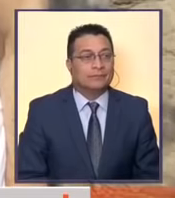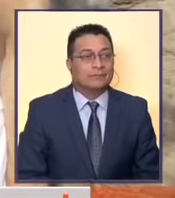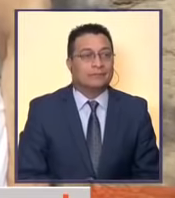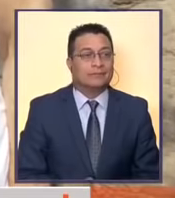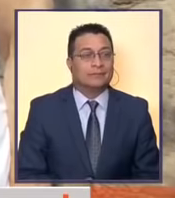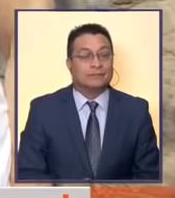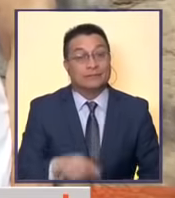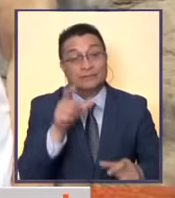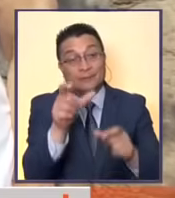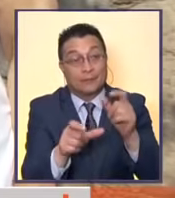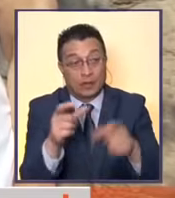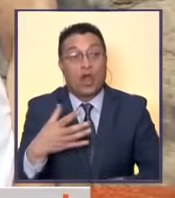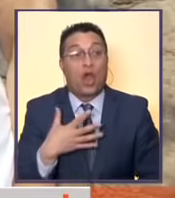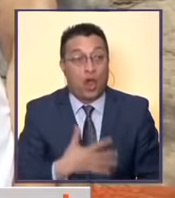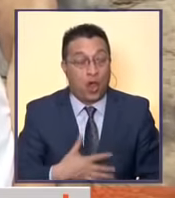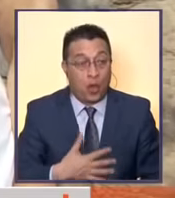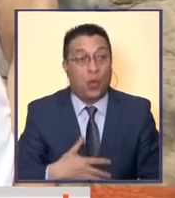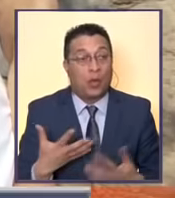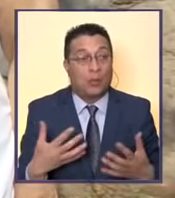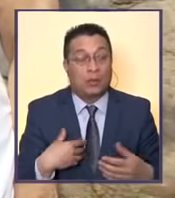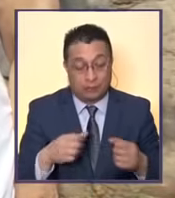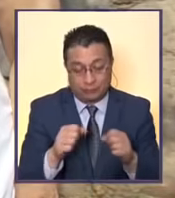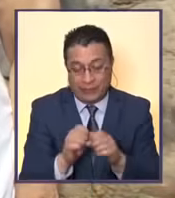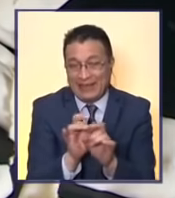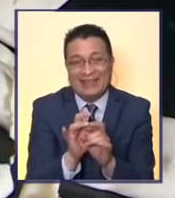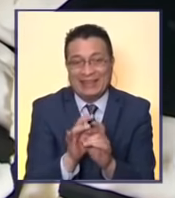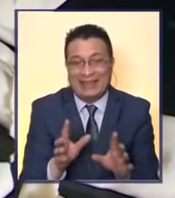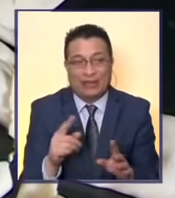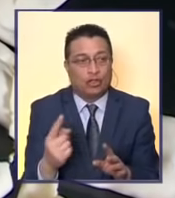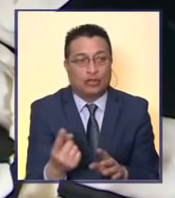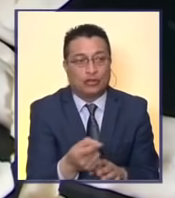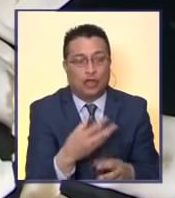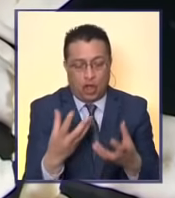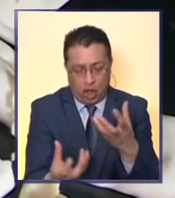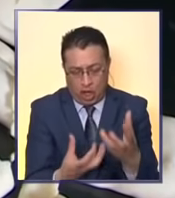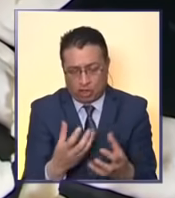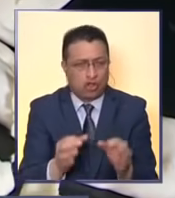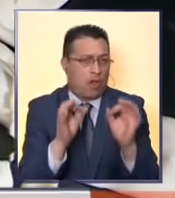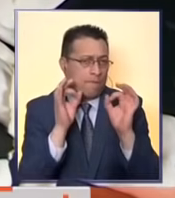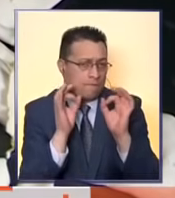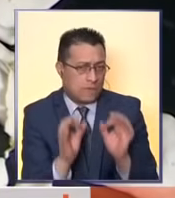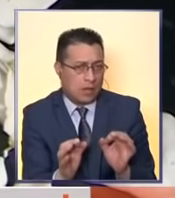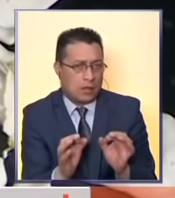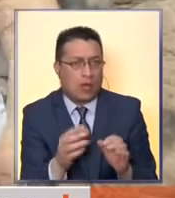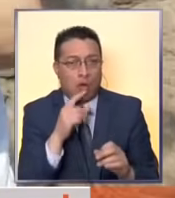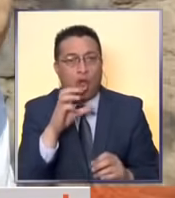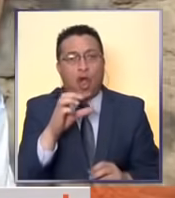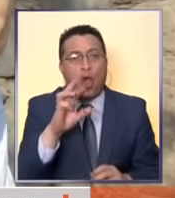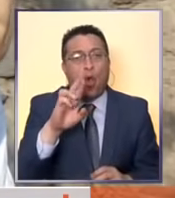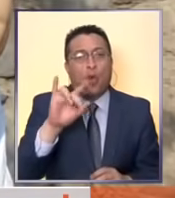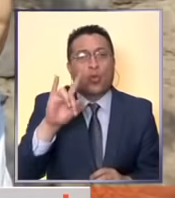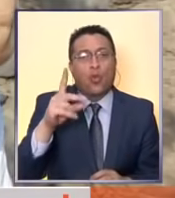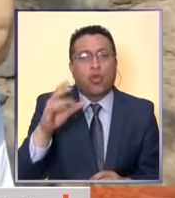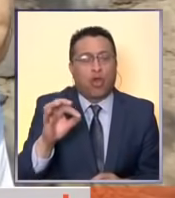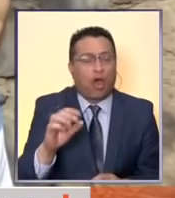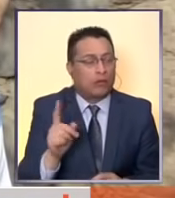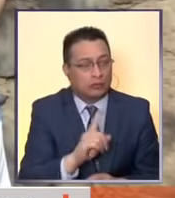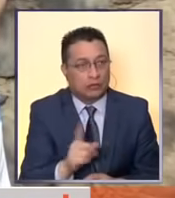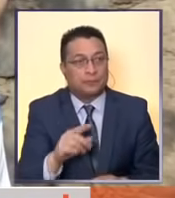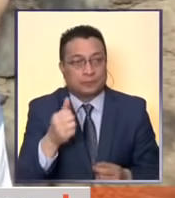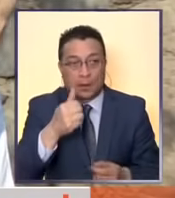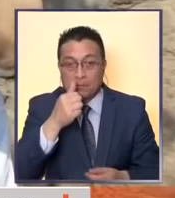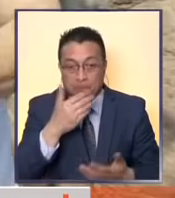La gente le gusta porque está bien preparado, está bien cocido todo, no está crudo. El secreto es en la